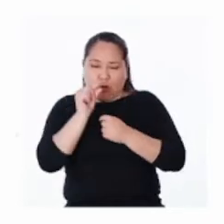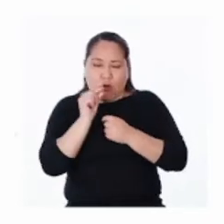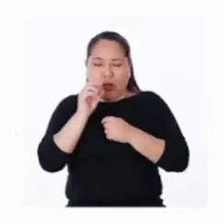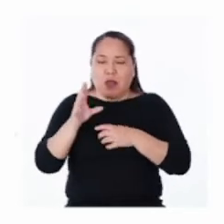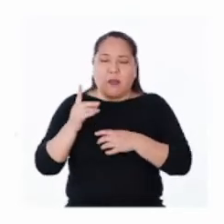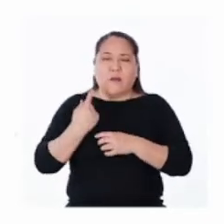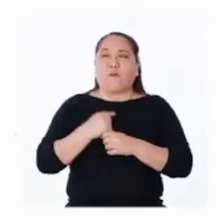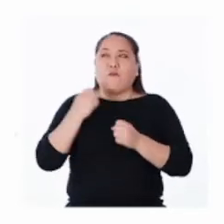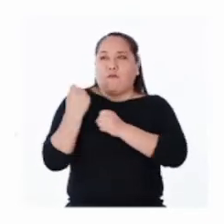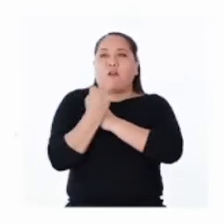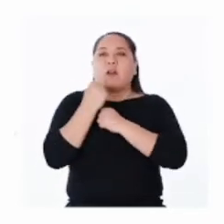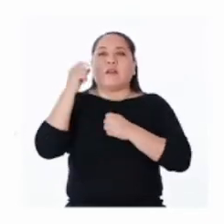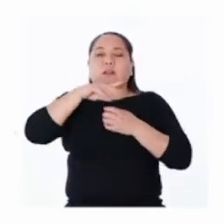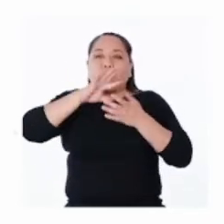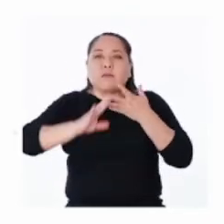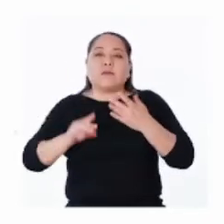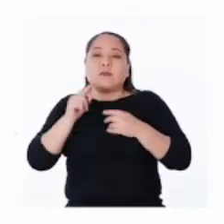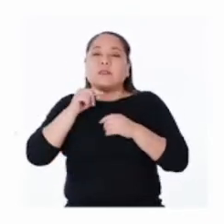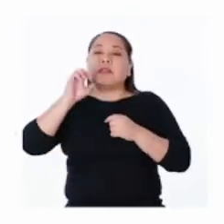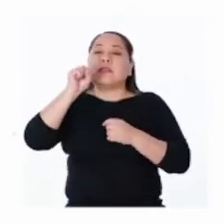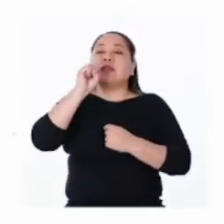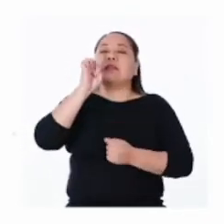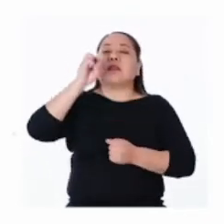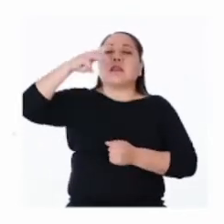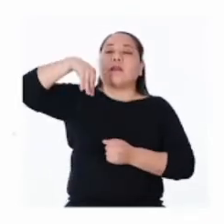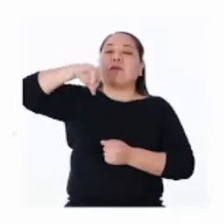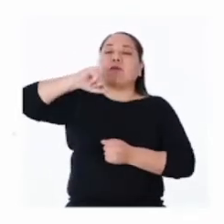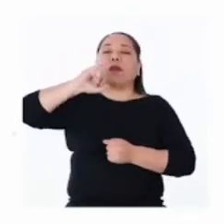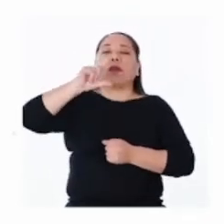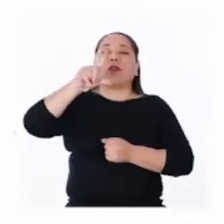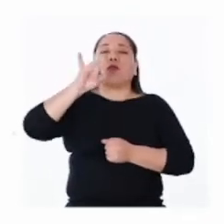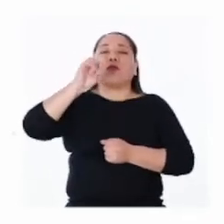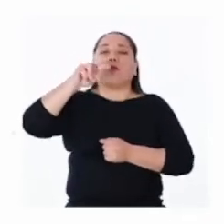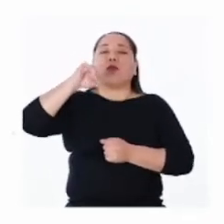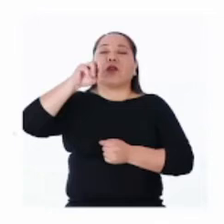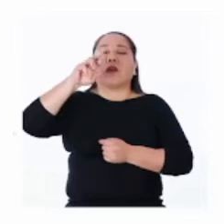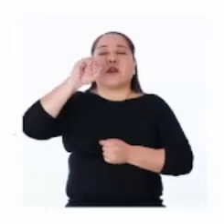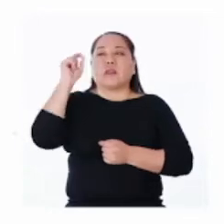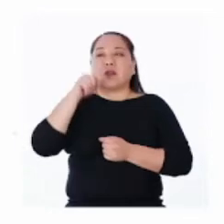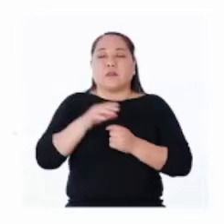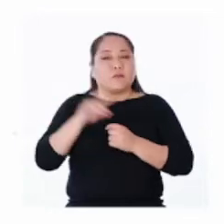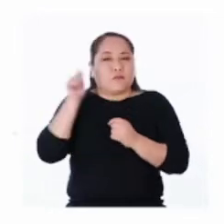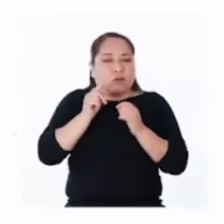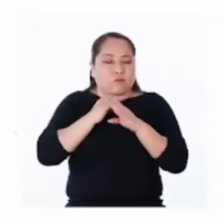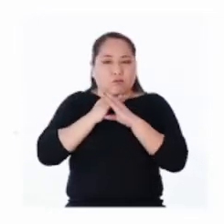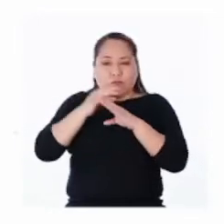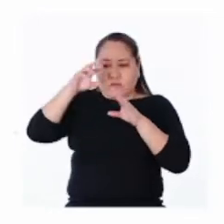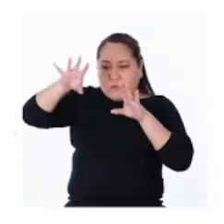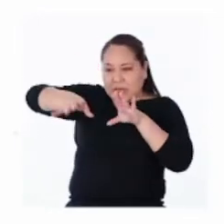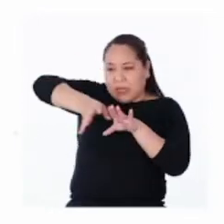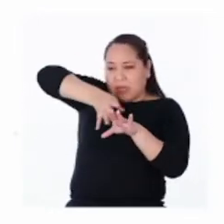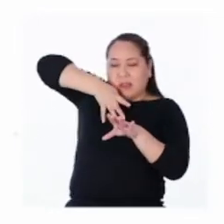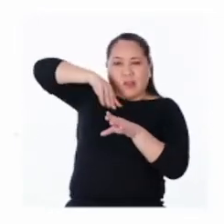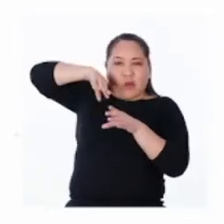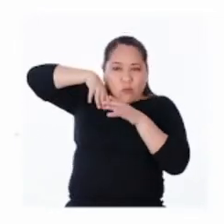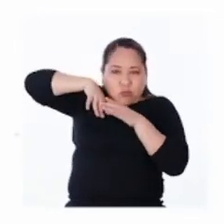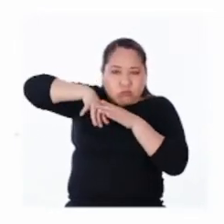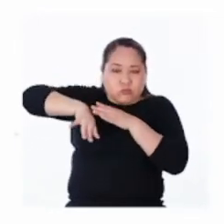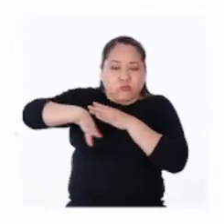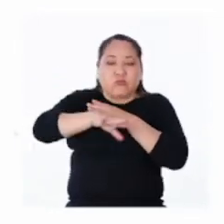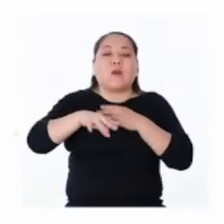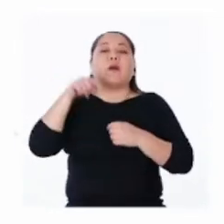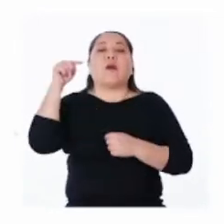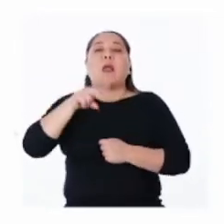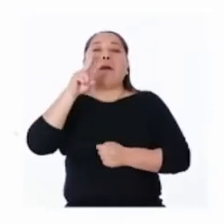presión. En este momento, las válvulas semilunares impiden el reflujo de la sangre de la aorta hacia la cámara del